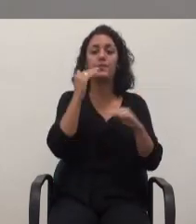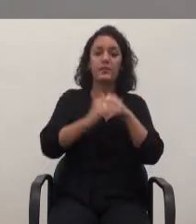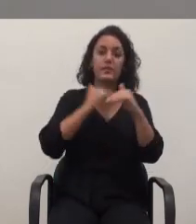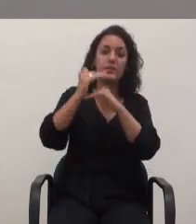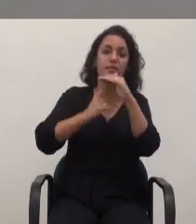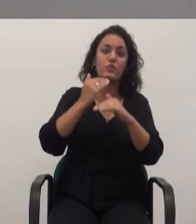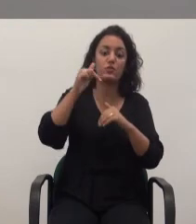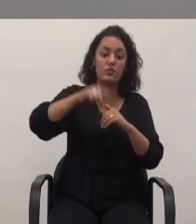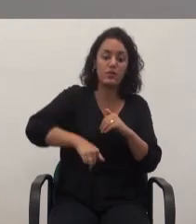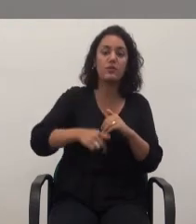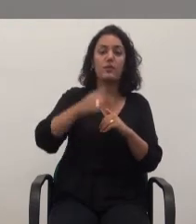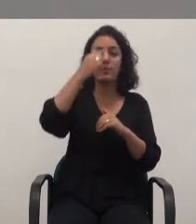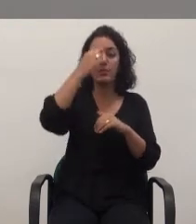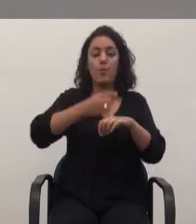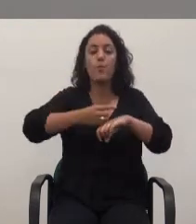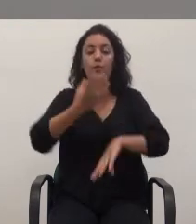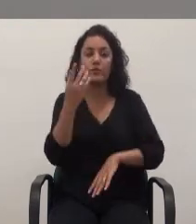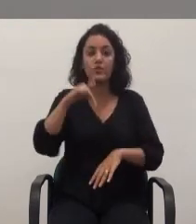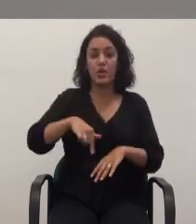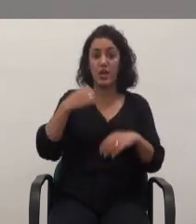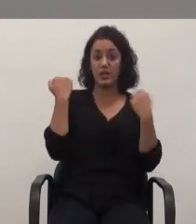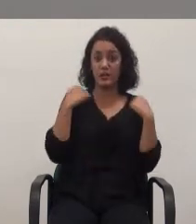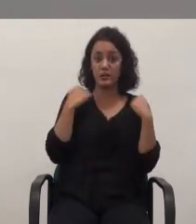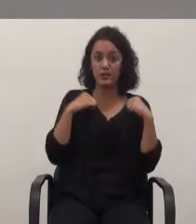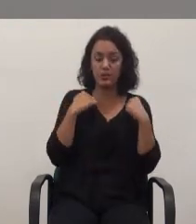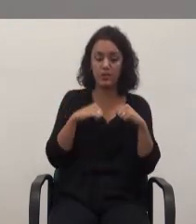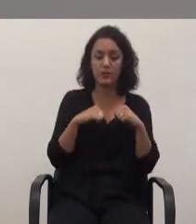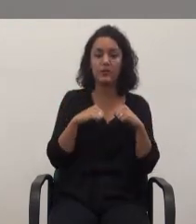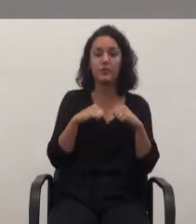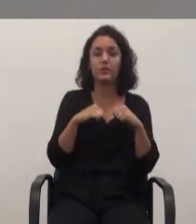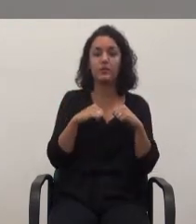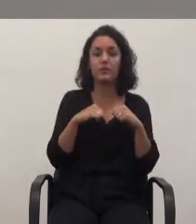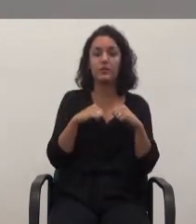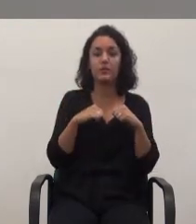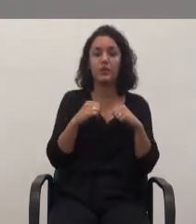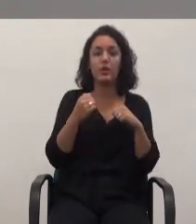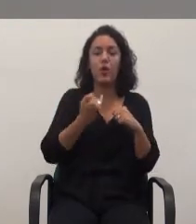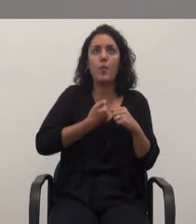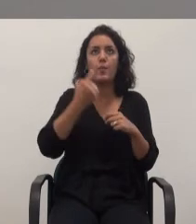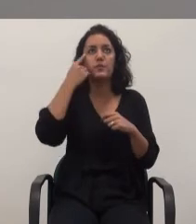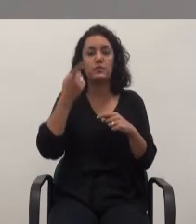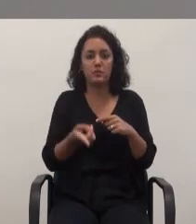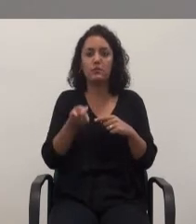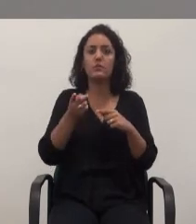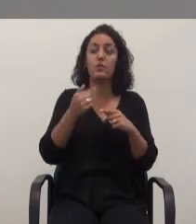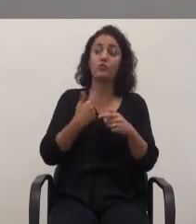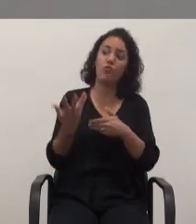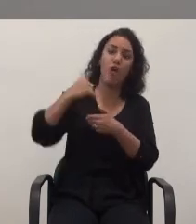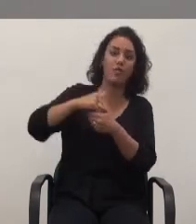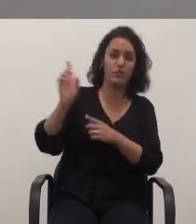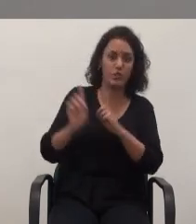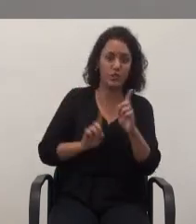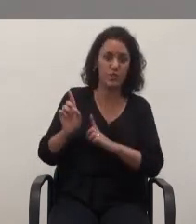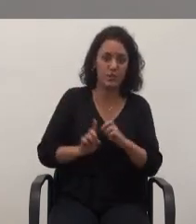universitaria. Aquí simplemente voy a mencionar 3 cosas. Por un lado, lo que también decía